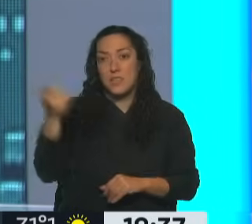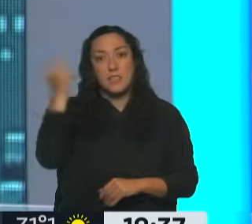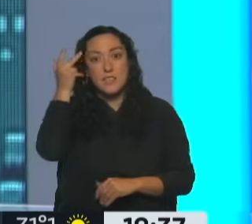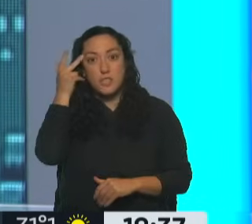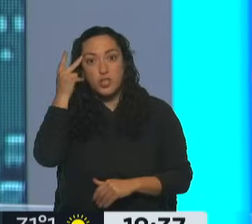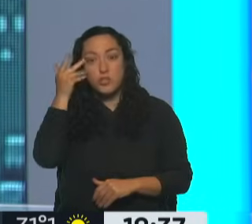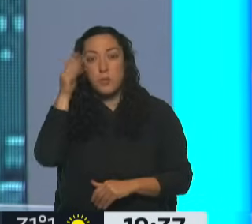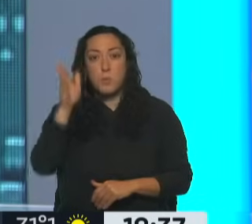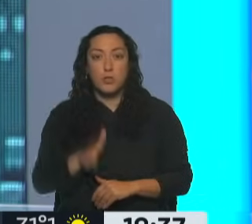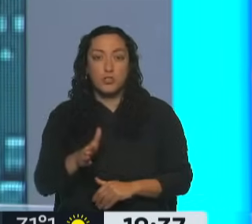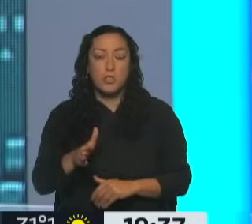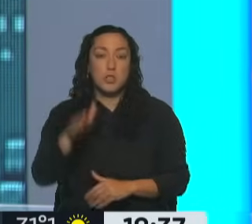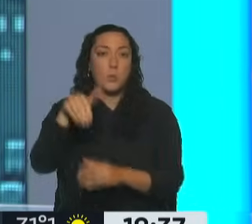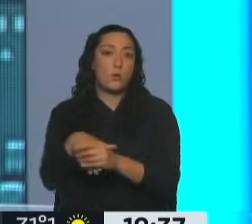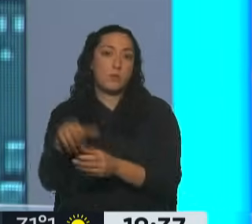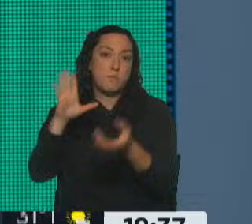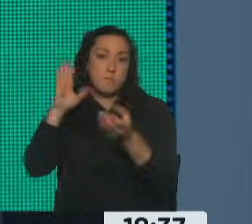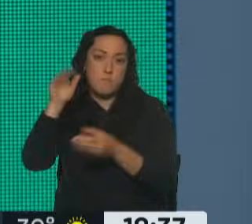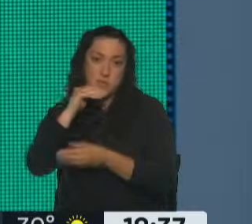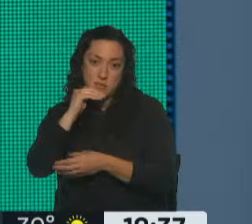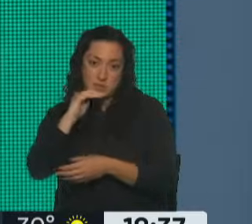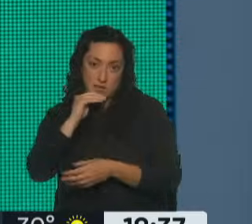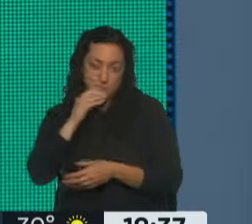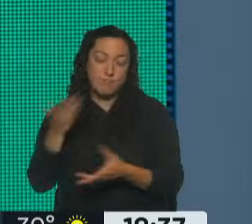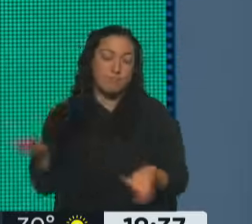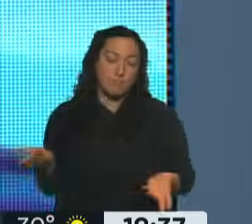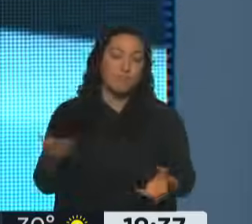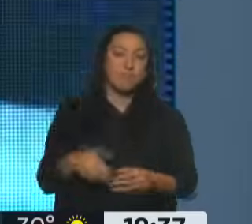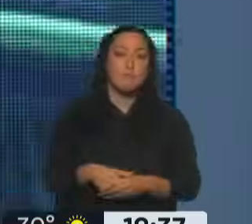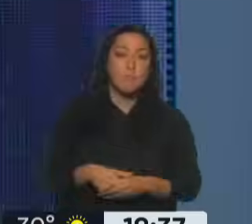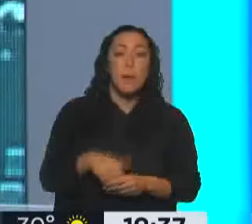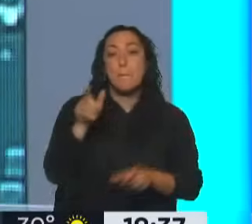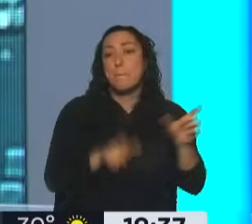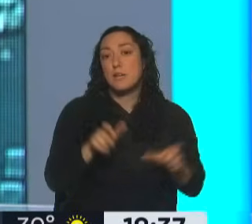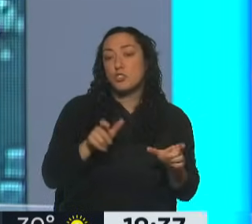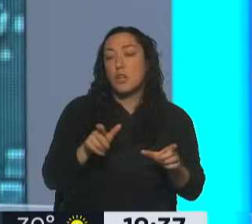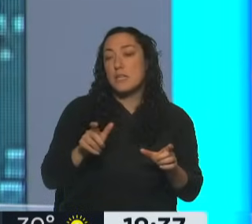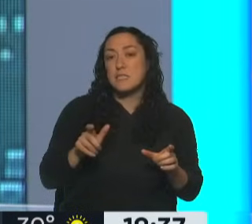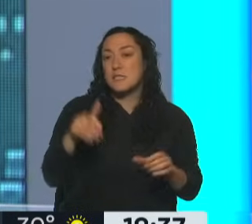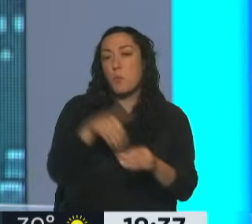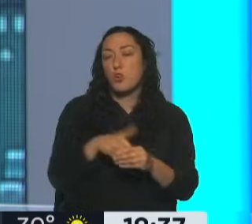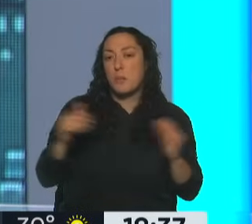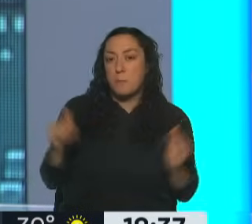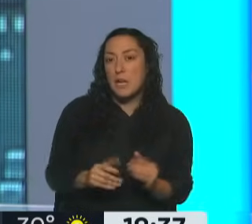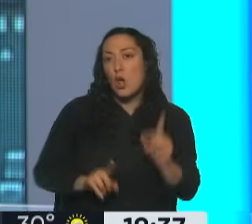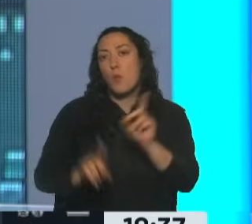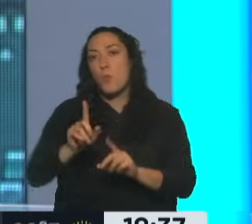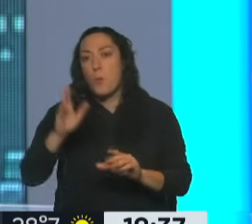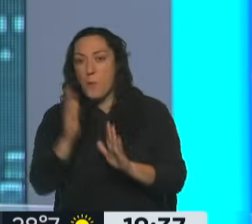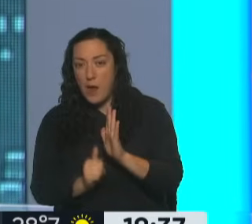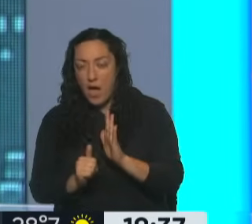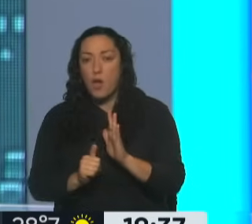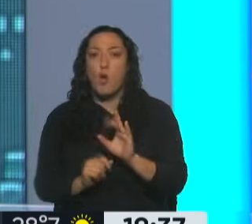18% fueron a Sergio Massa. Y después hubo menos gente que votó, algunos que votaron en blanco, Ahí va.